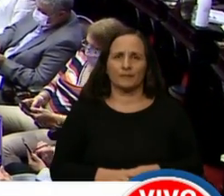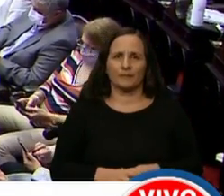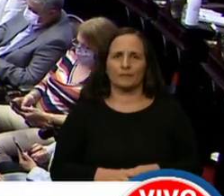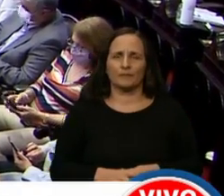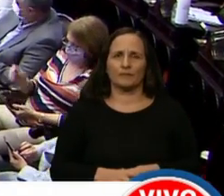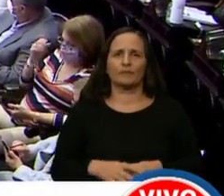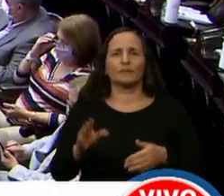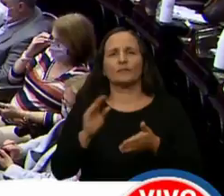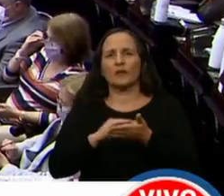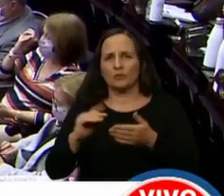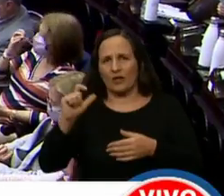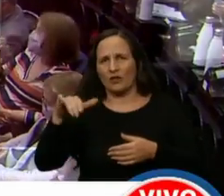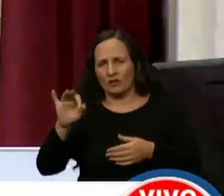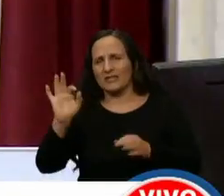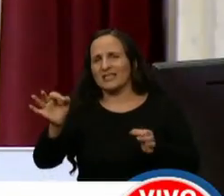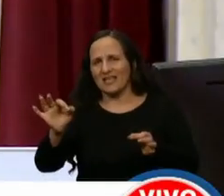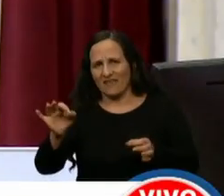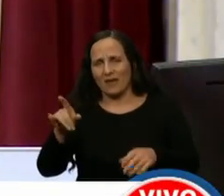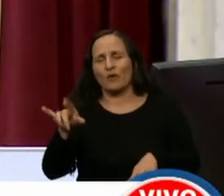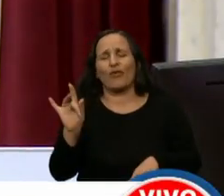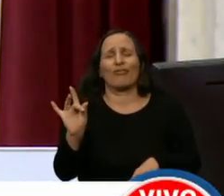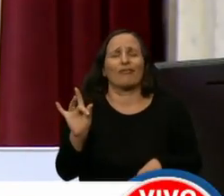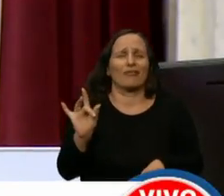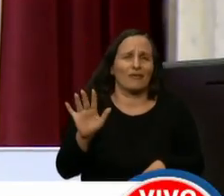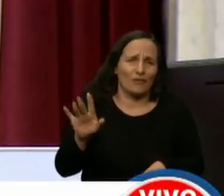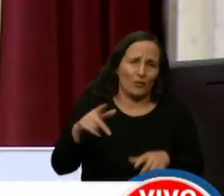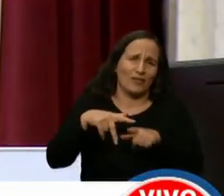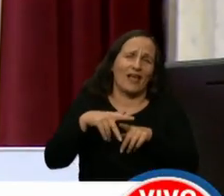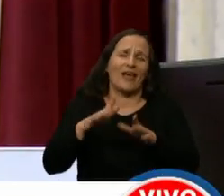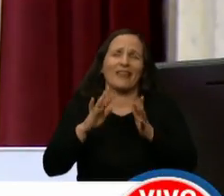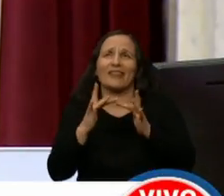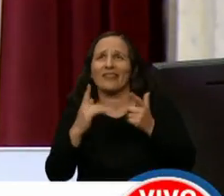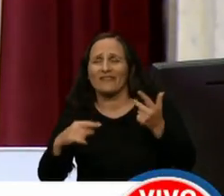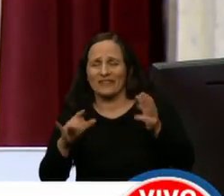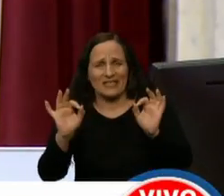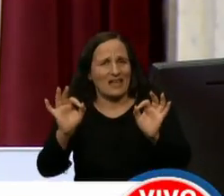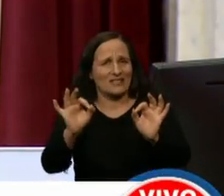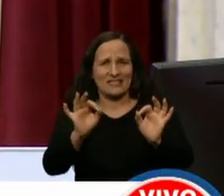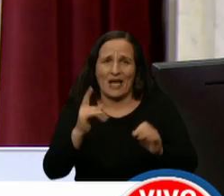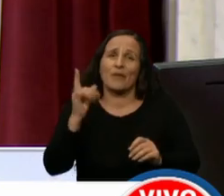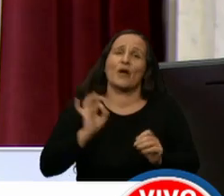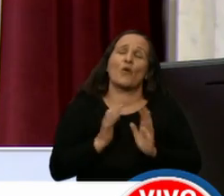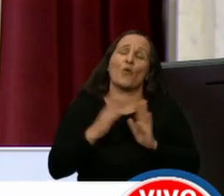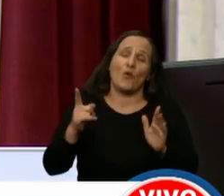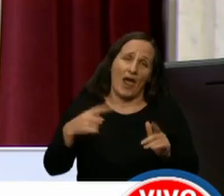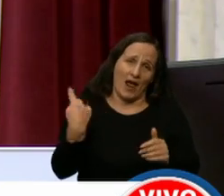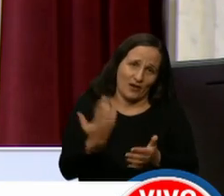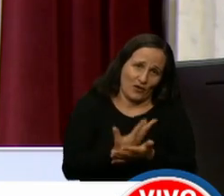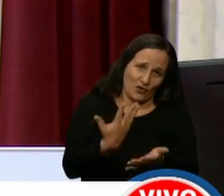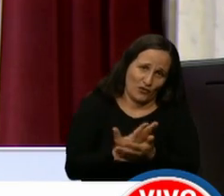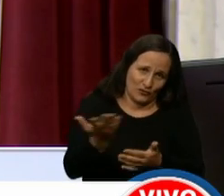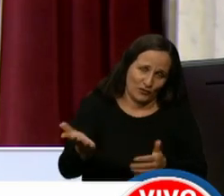diputado ganó ya sabemos que le cuesta mucho las la tecnología así un año que lo padecemos